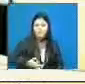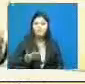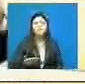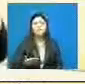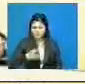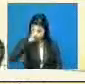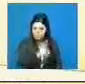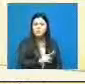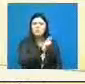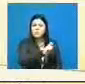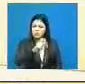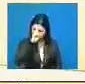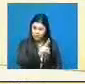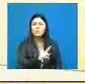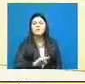Respeto profundamente